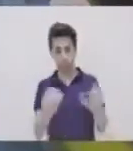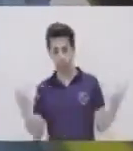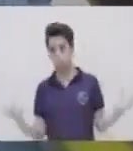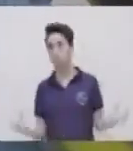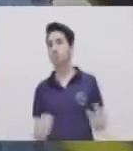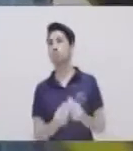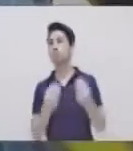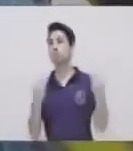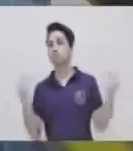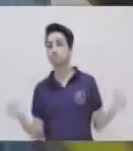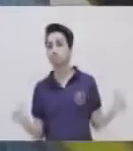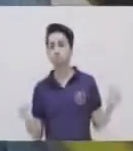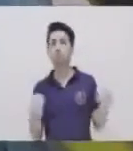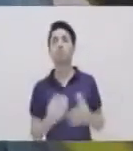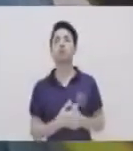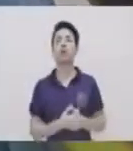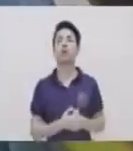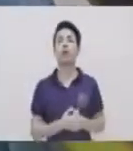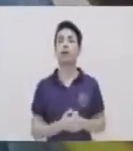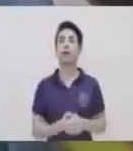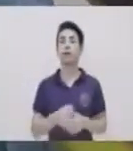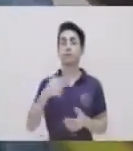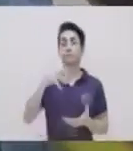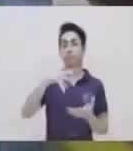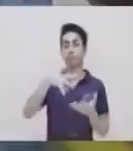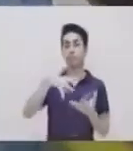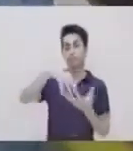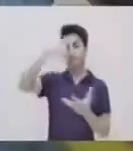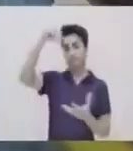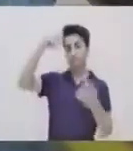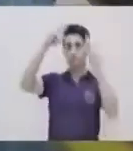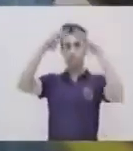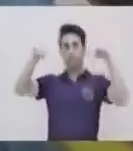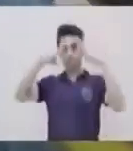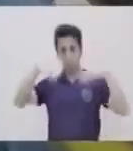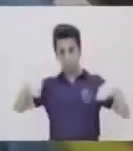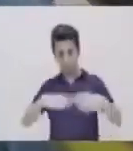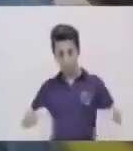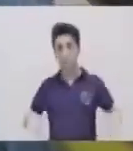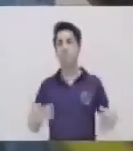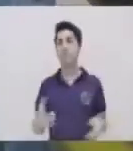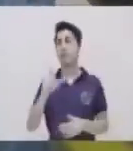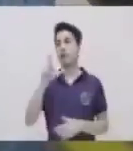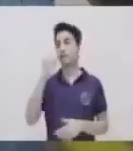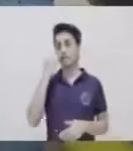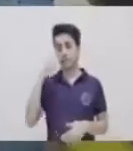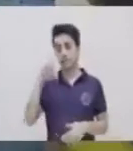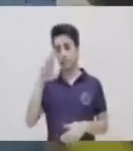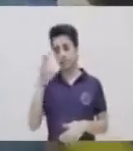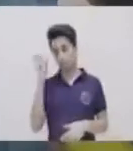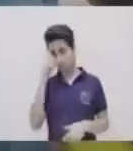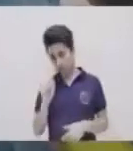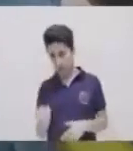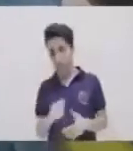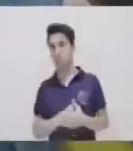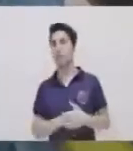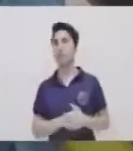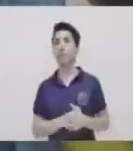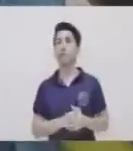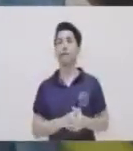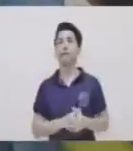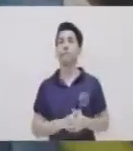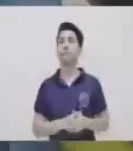vegetales muy, pero muy comunes: pinos, pinabetes, cipreses, que es el área boscosa de nuestro